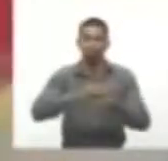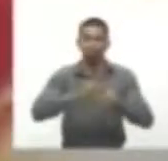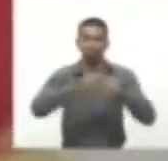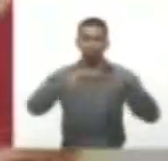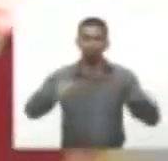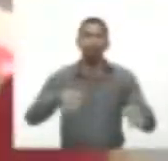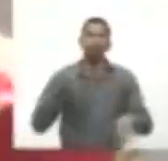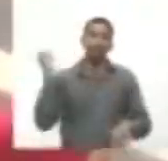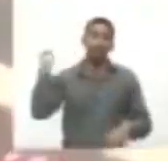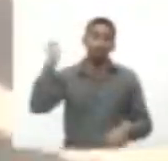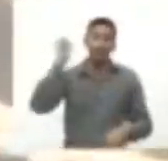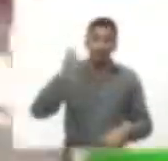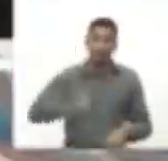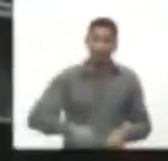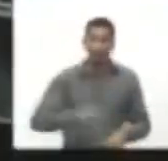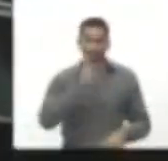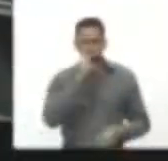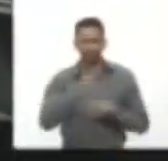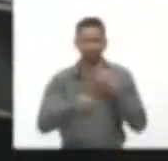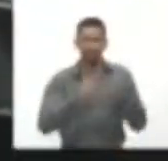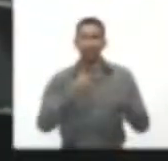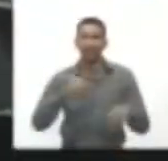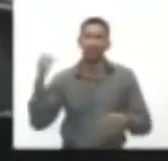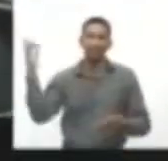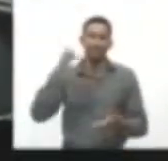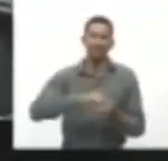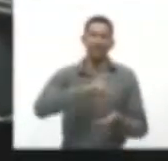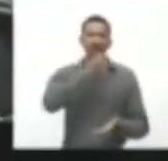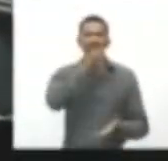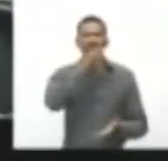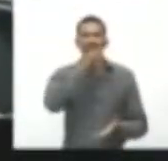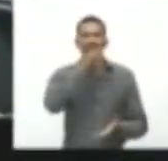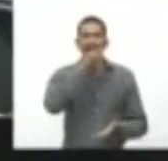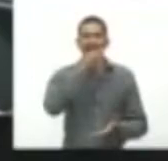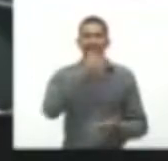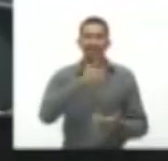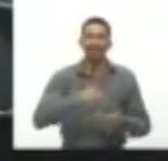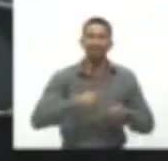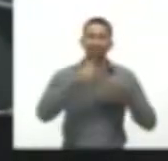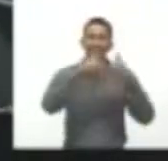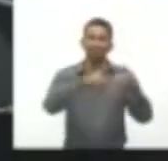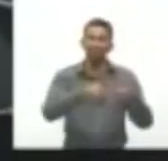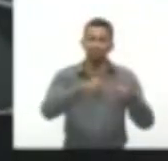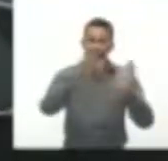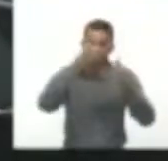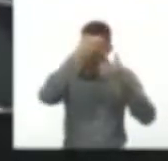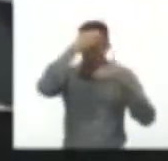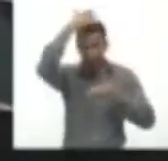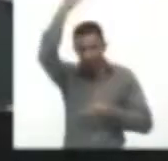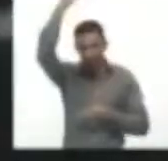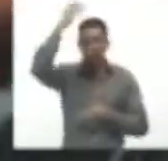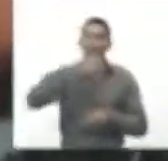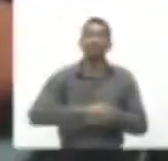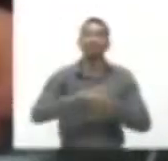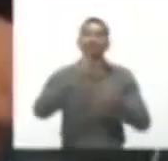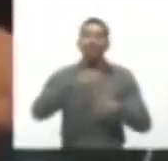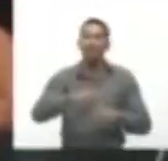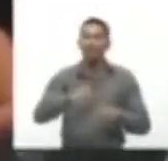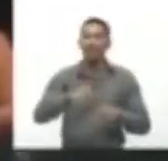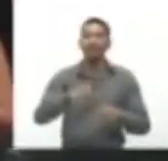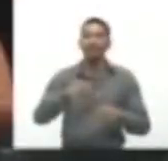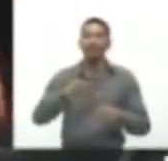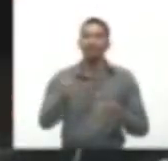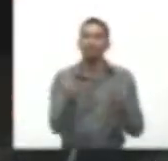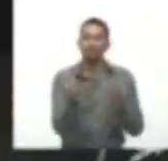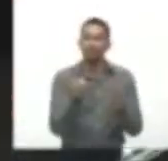ha servido de plataforma a muchos artistas que tras recibir el codiciado Congo de Oro en el marco Festival de Orquestas y Acordeones se